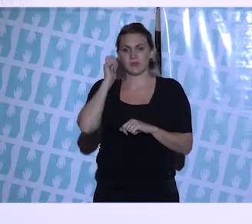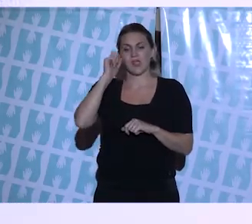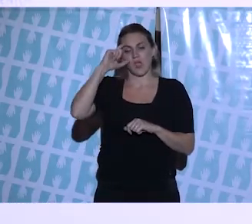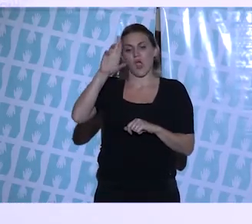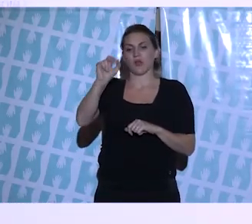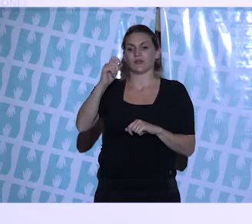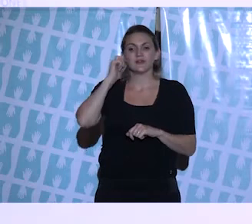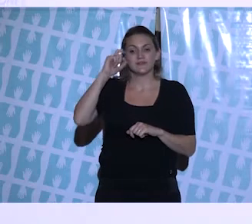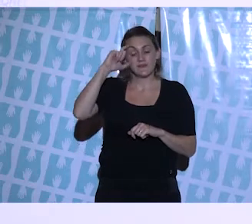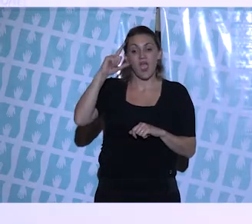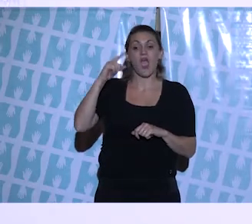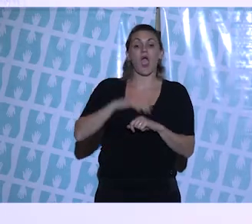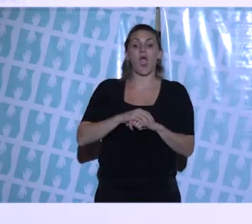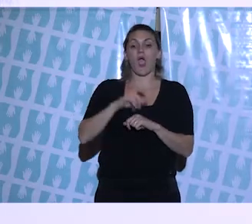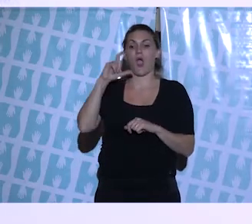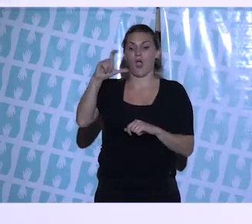Kotzias,